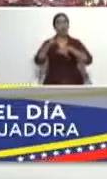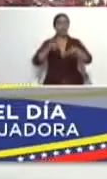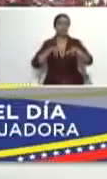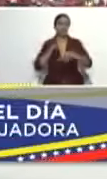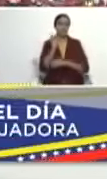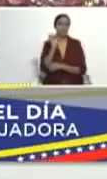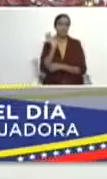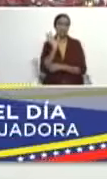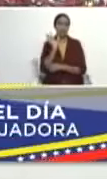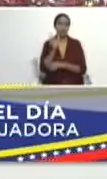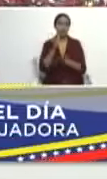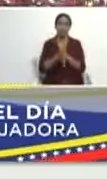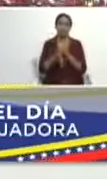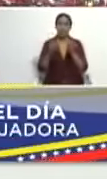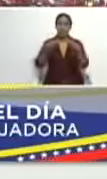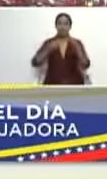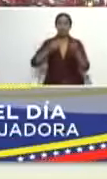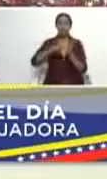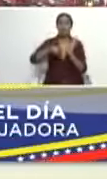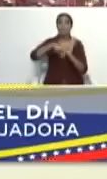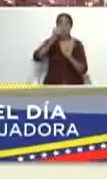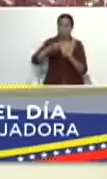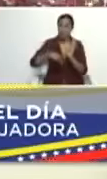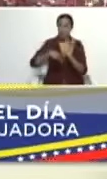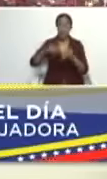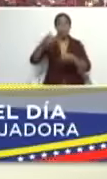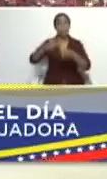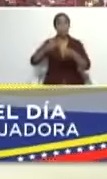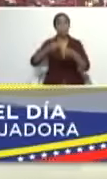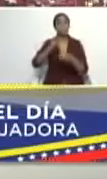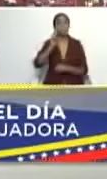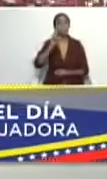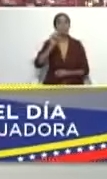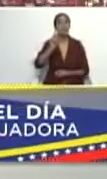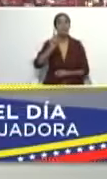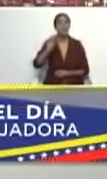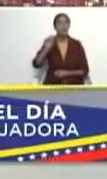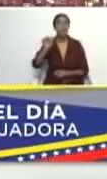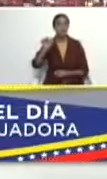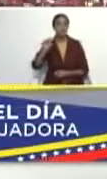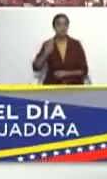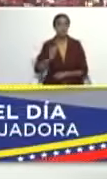recibir las firmas de PDVSA, de la clase obrera de PDVSA.